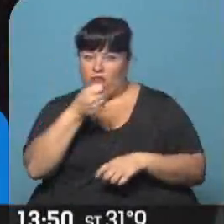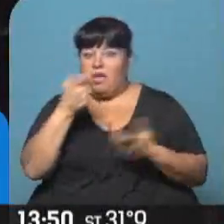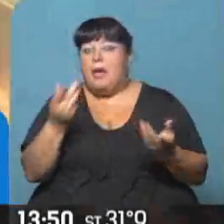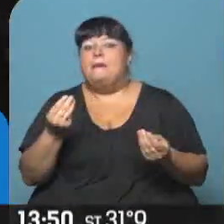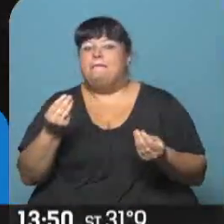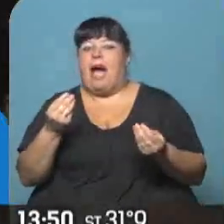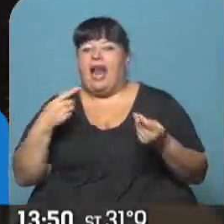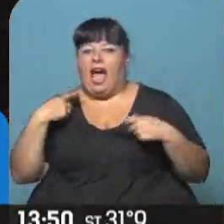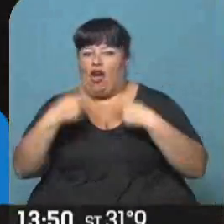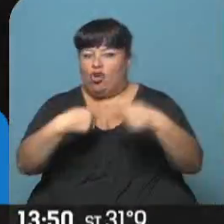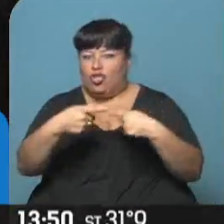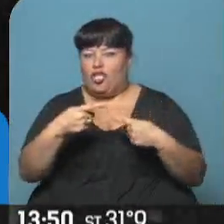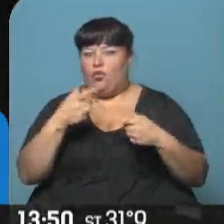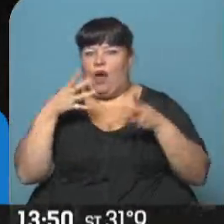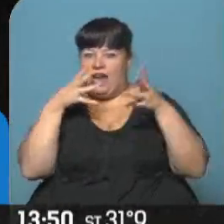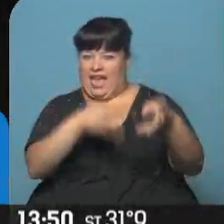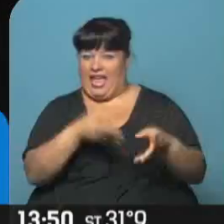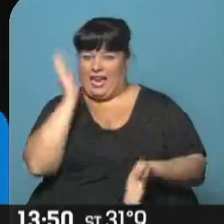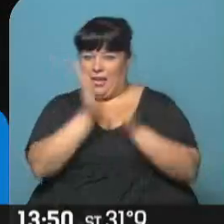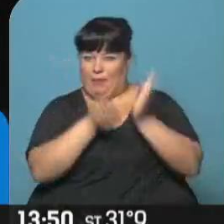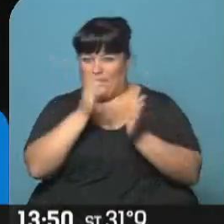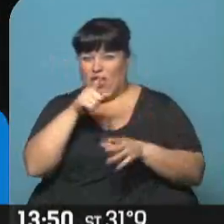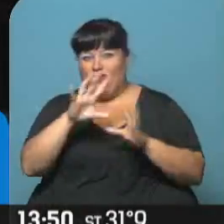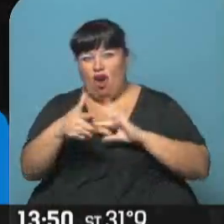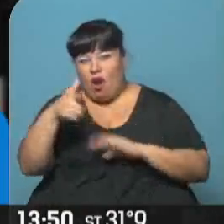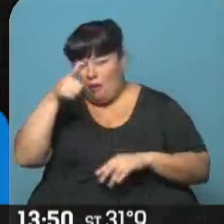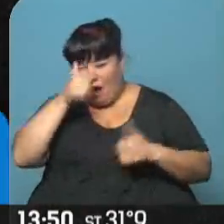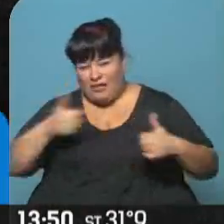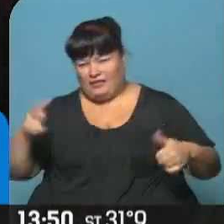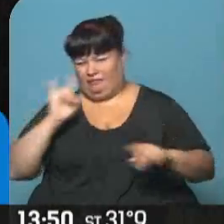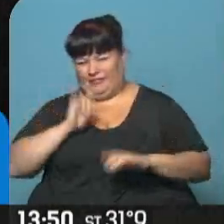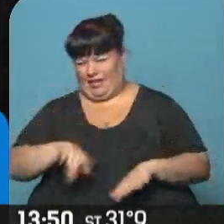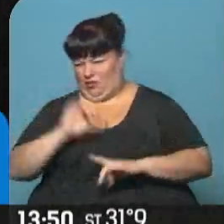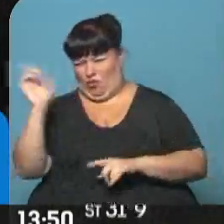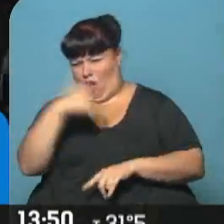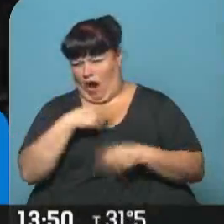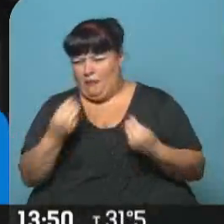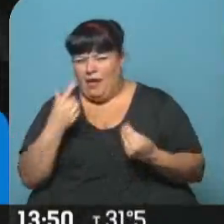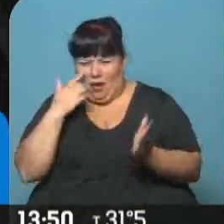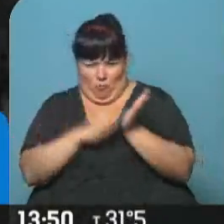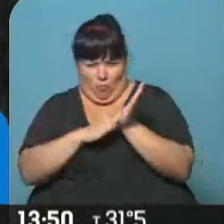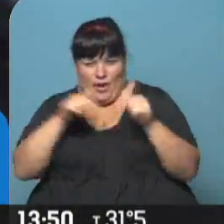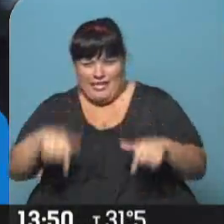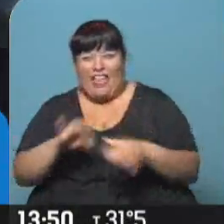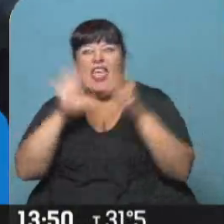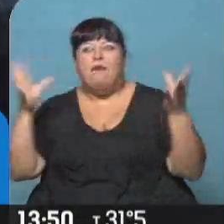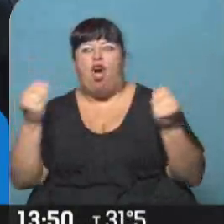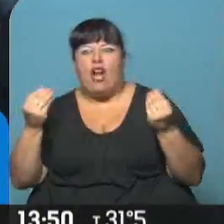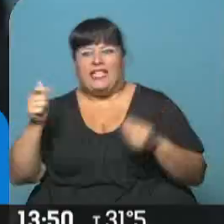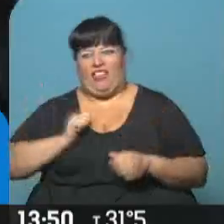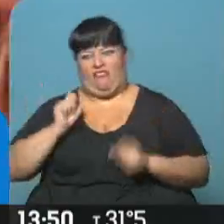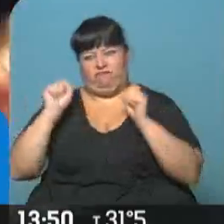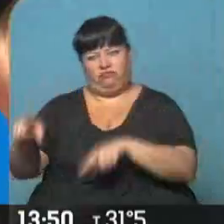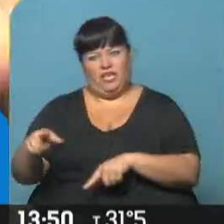para avanzar en su ofensiva de represión. Este operativo es una cosa completamente inusitada, demuestra que acá estamos en la democracia de la infantería